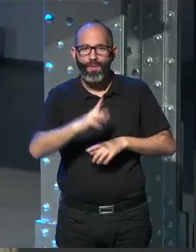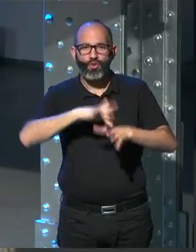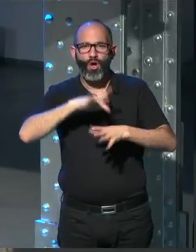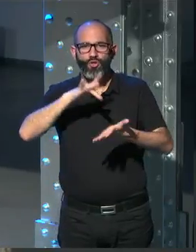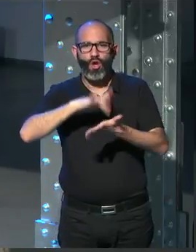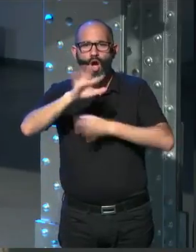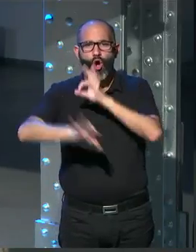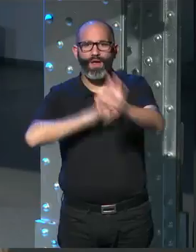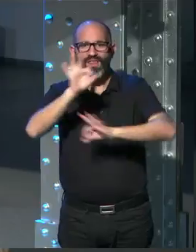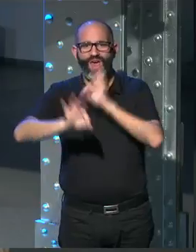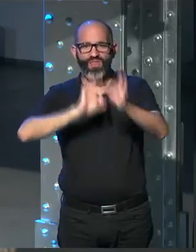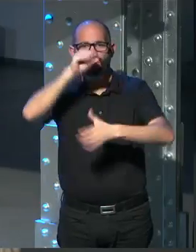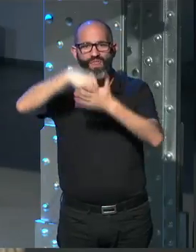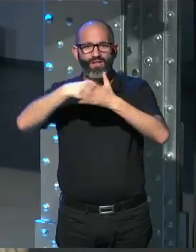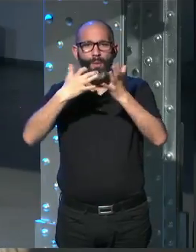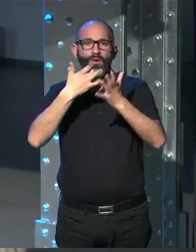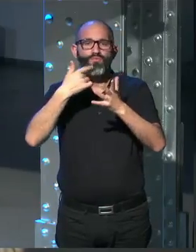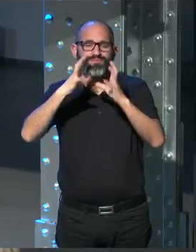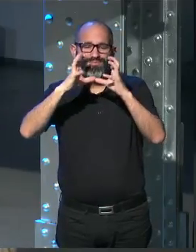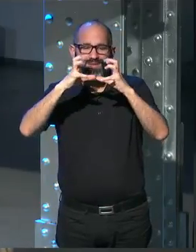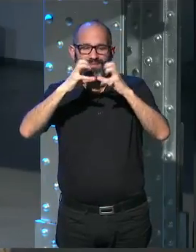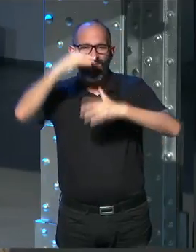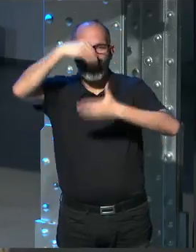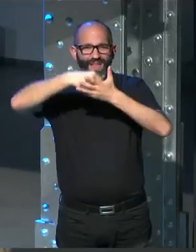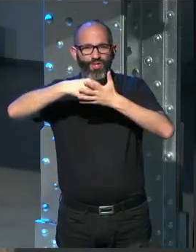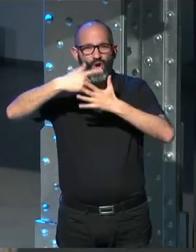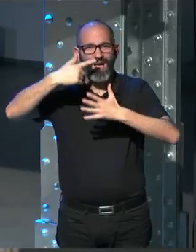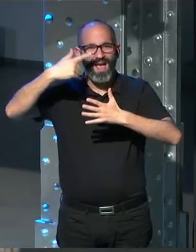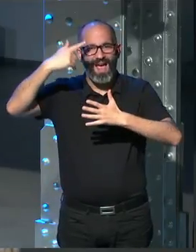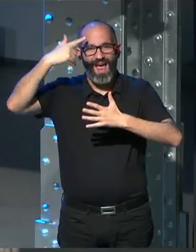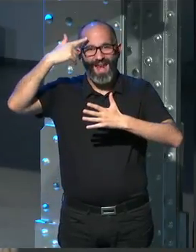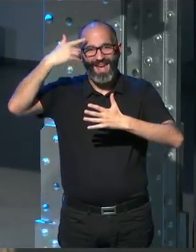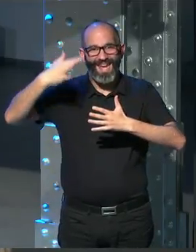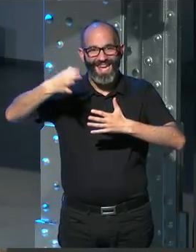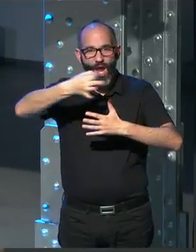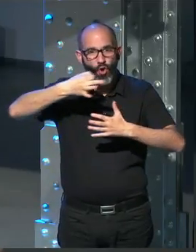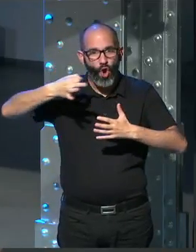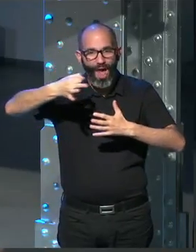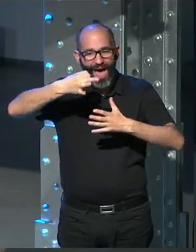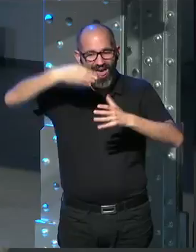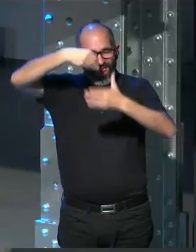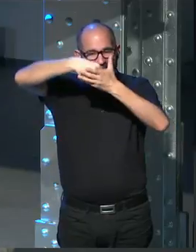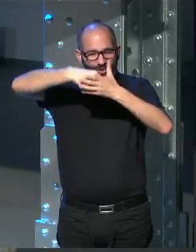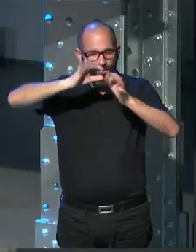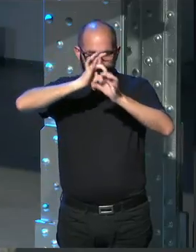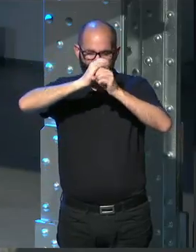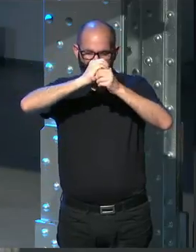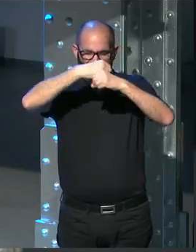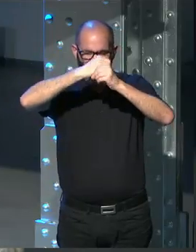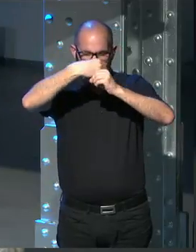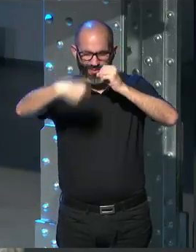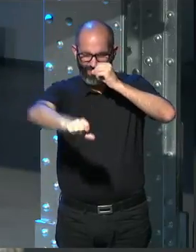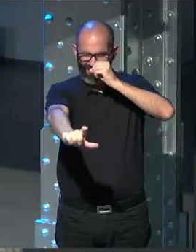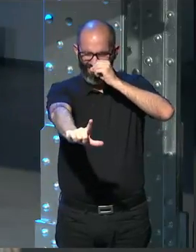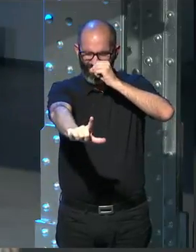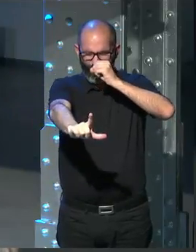nivel tan microscópico una neurona es tan grande que los saltos de fe que hay que hacer